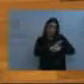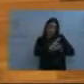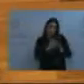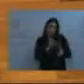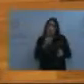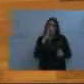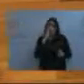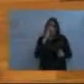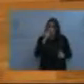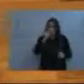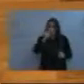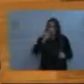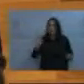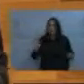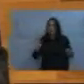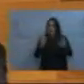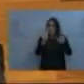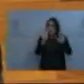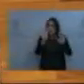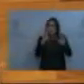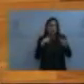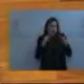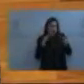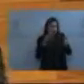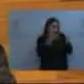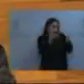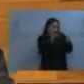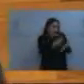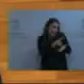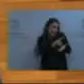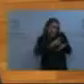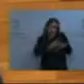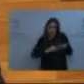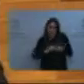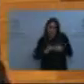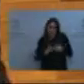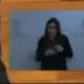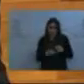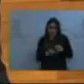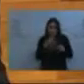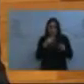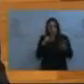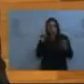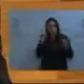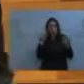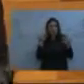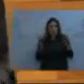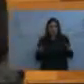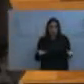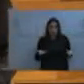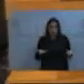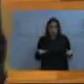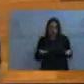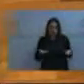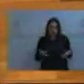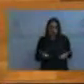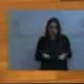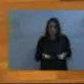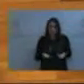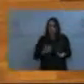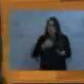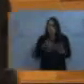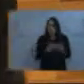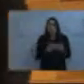Junio de 2009. Yo le aconsejo que la lea para refrescar la memoria. Pedíamos cosas sencillas.